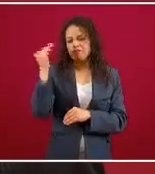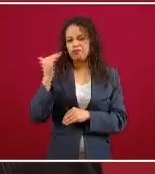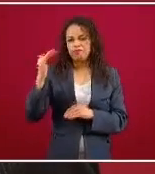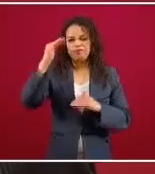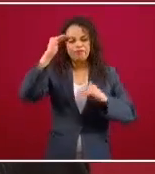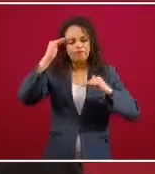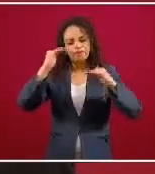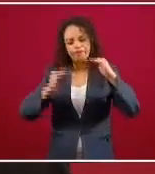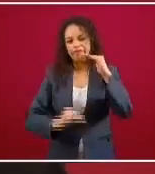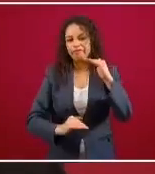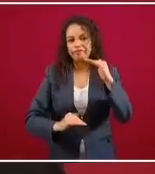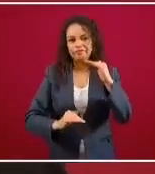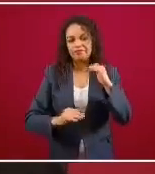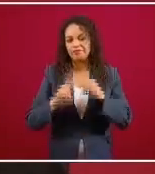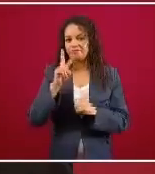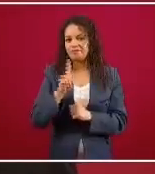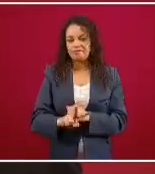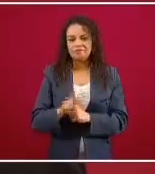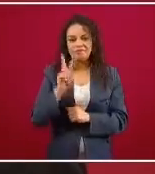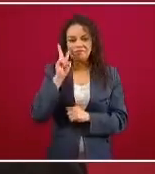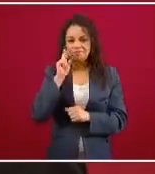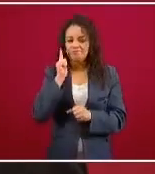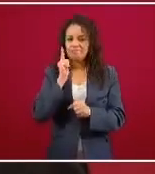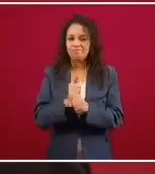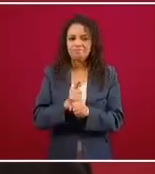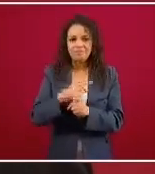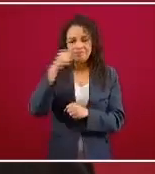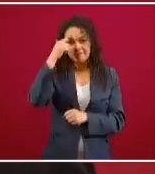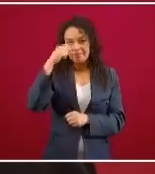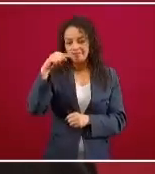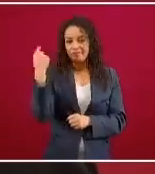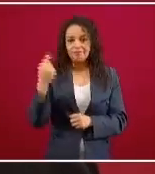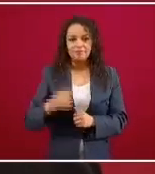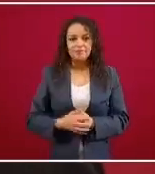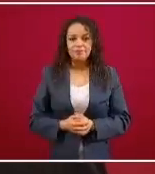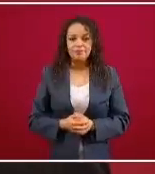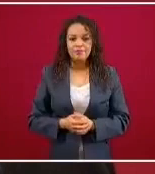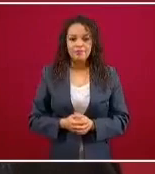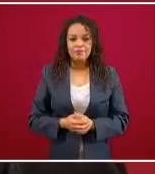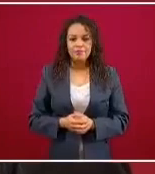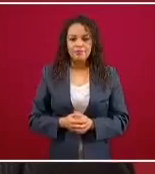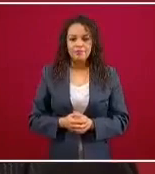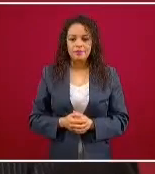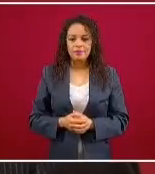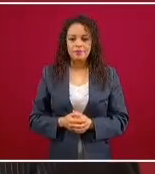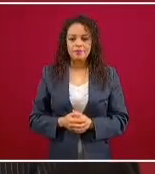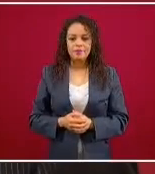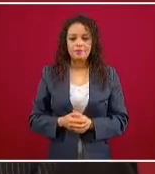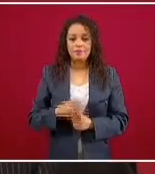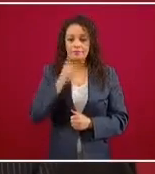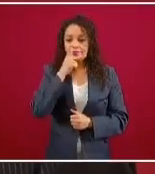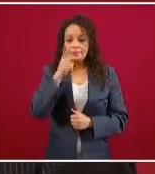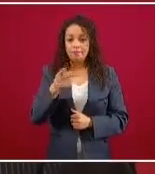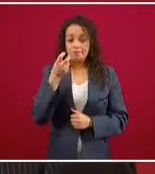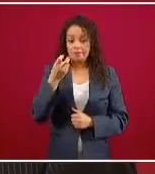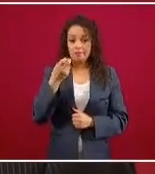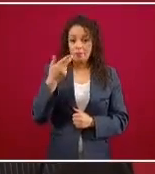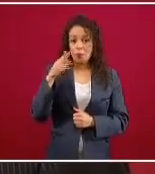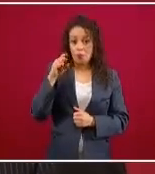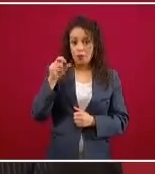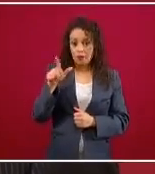Una monstruosa, según las palabras de